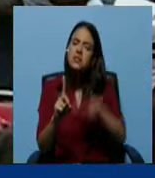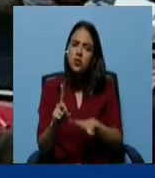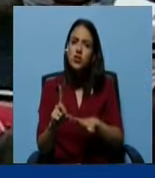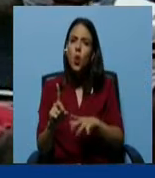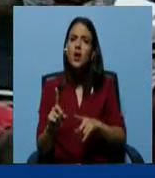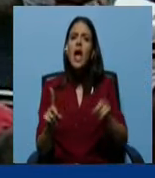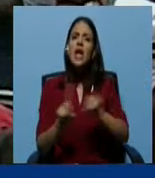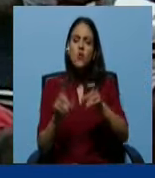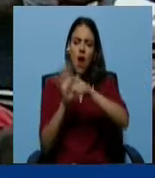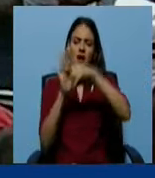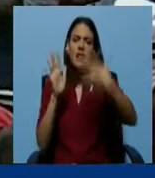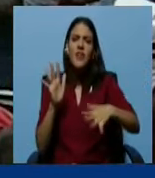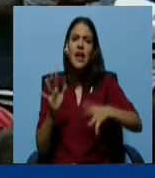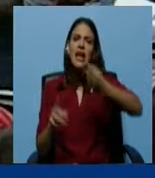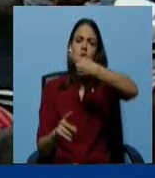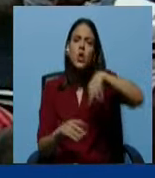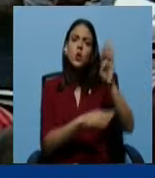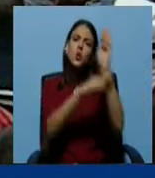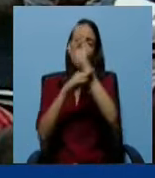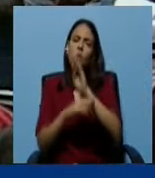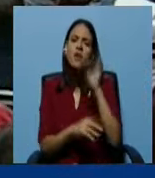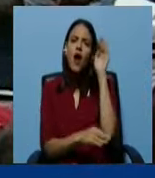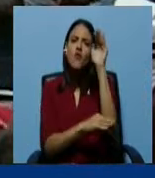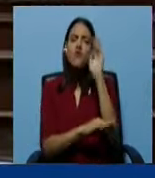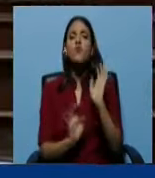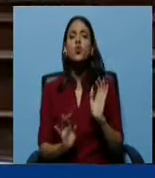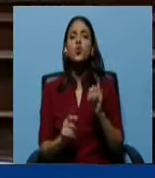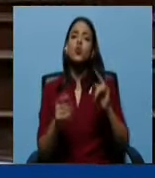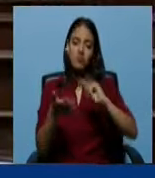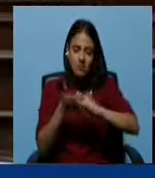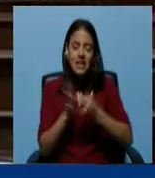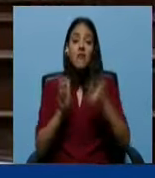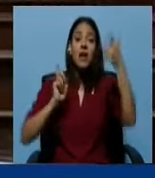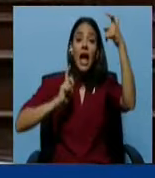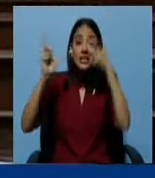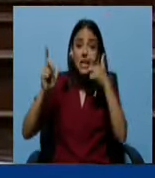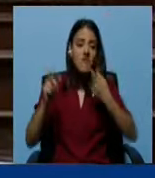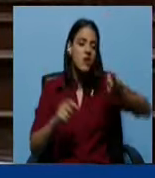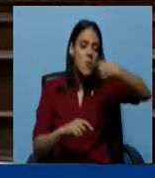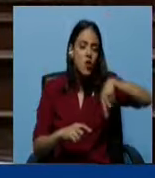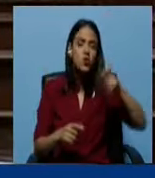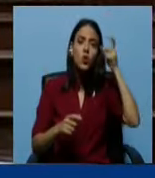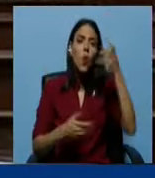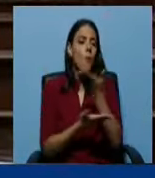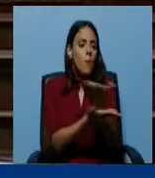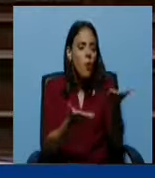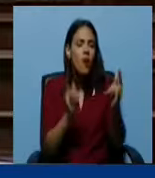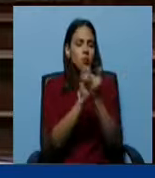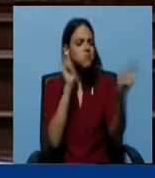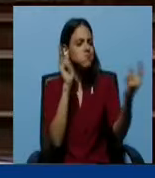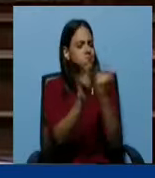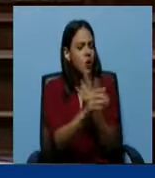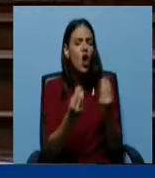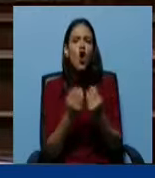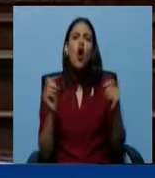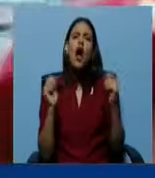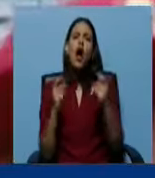futuro. Ese es el chavismo. El pueblo hecho amor, hecho patria, hecho voluntad.